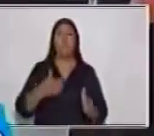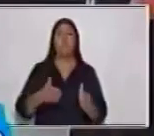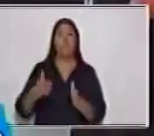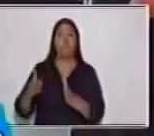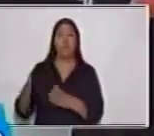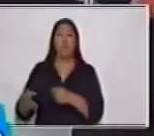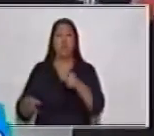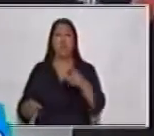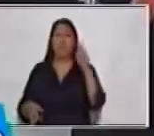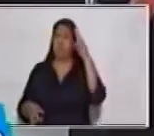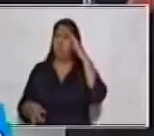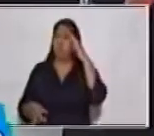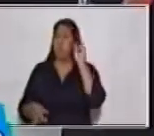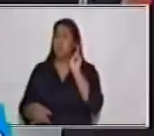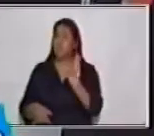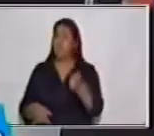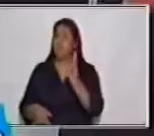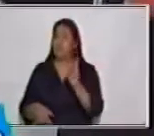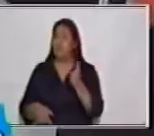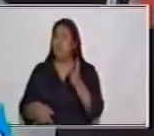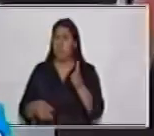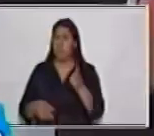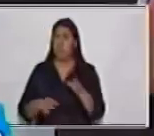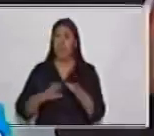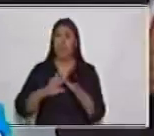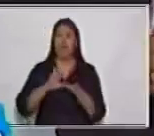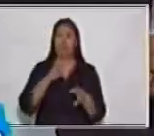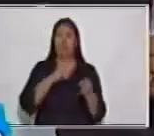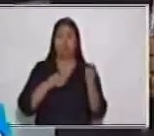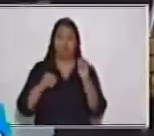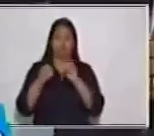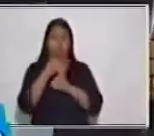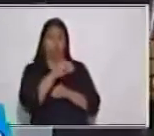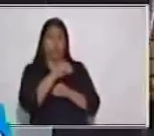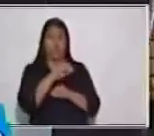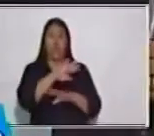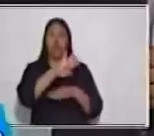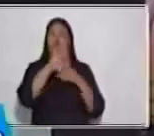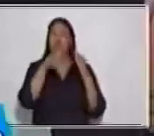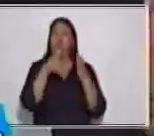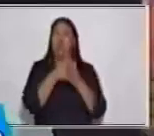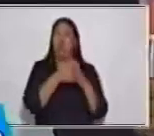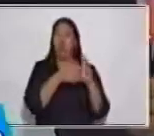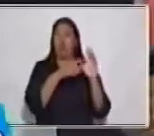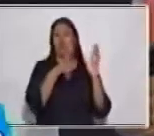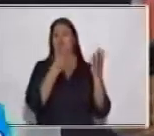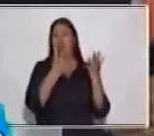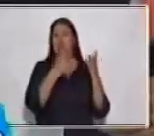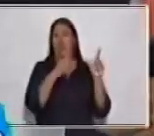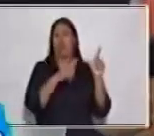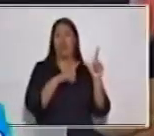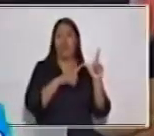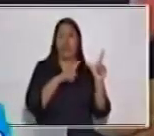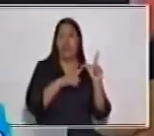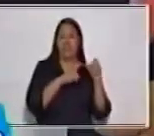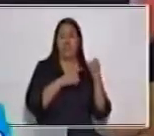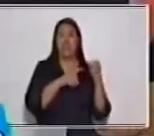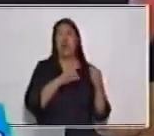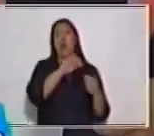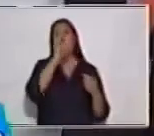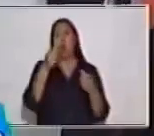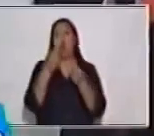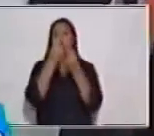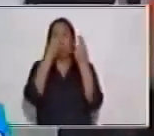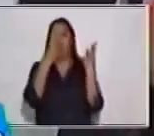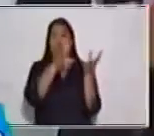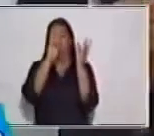que tenemos que pasar primero todo lo que es las incógnitas de un lado y todo lo que son las cantidades conocidas del otro.